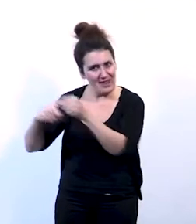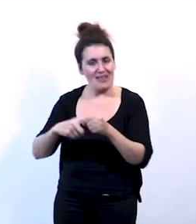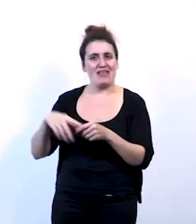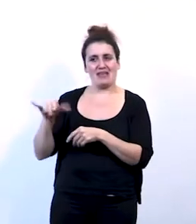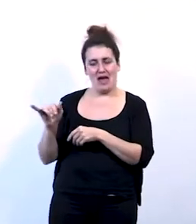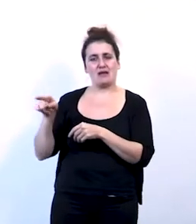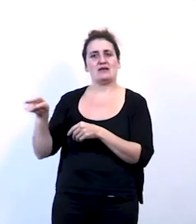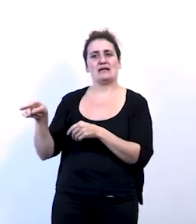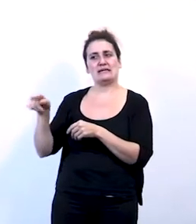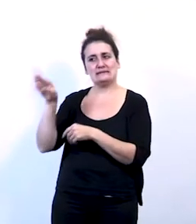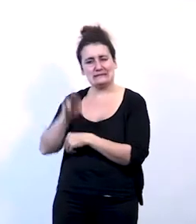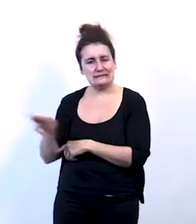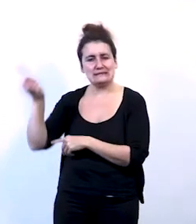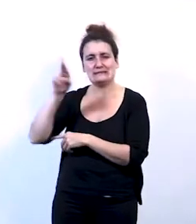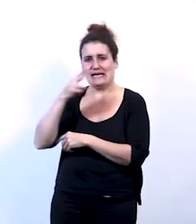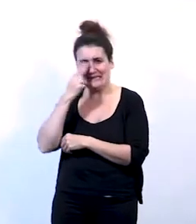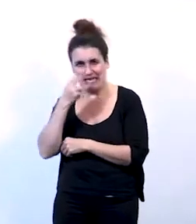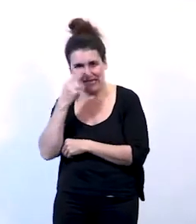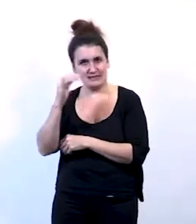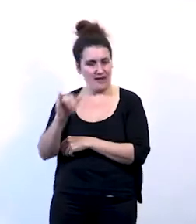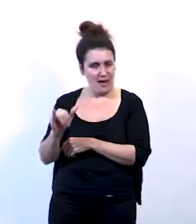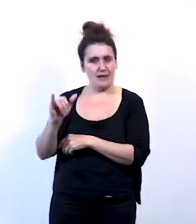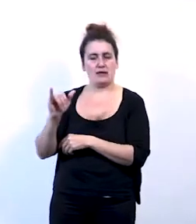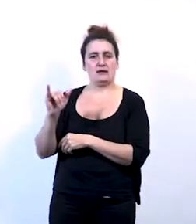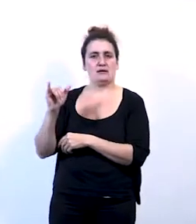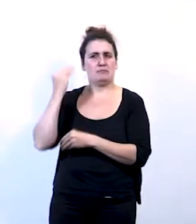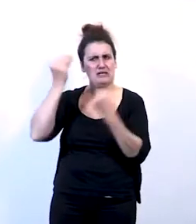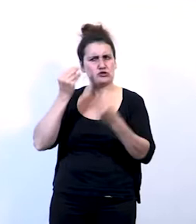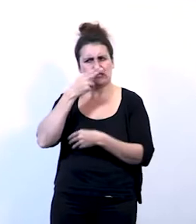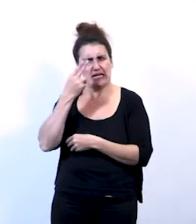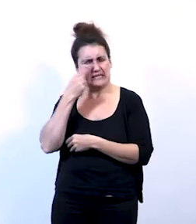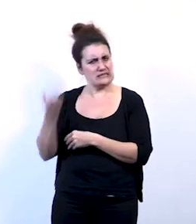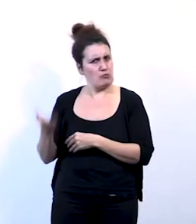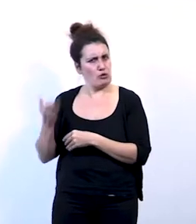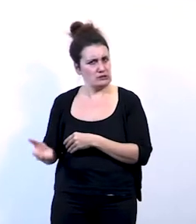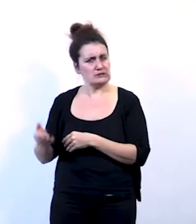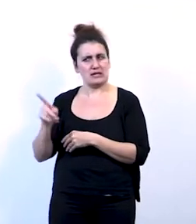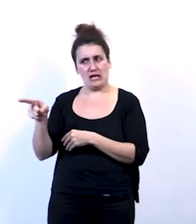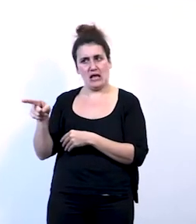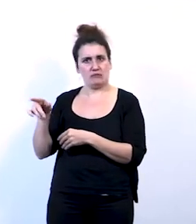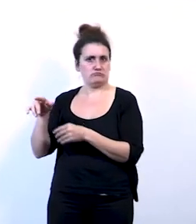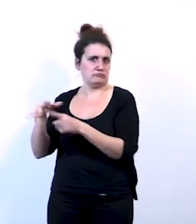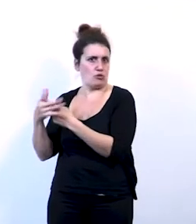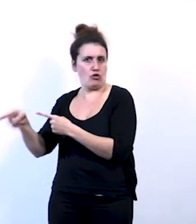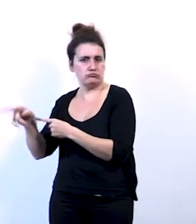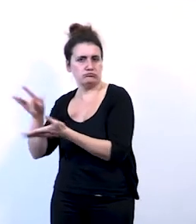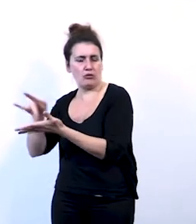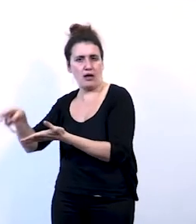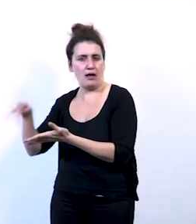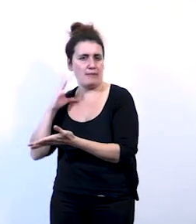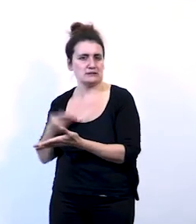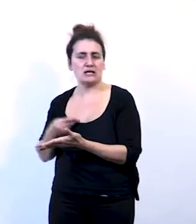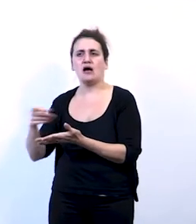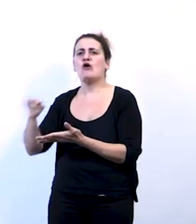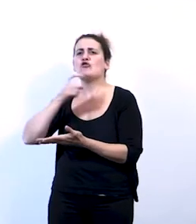se repite, el interés que hay, que yo creo que es importante el interés que hay sobre lo que sucede allí. ¿Cómo podemos